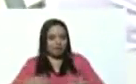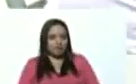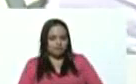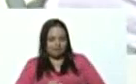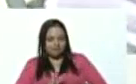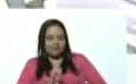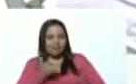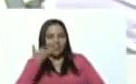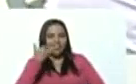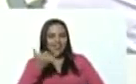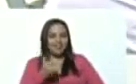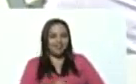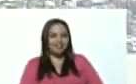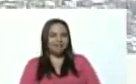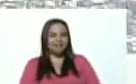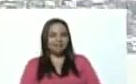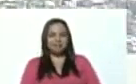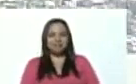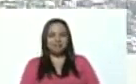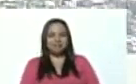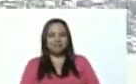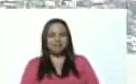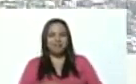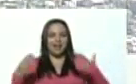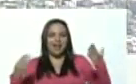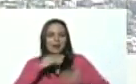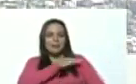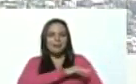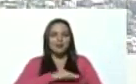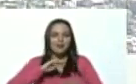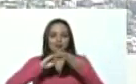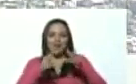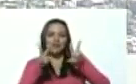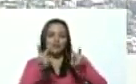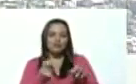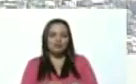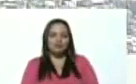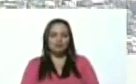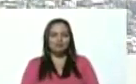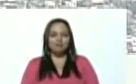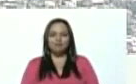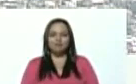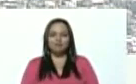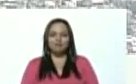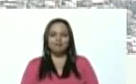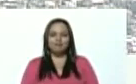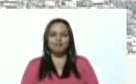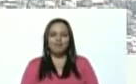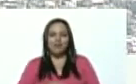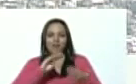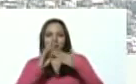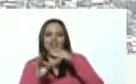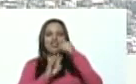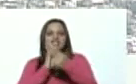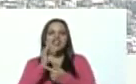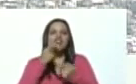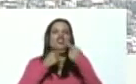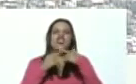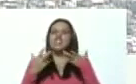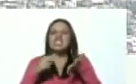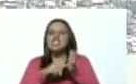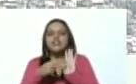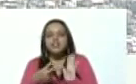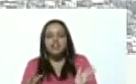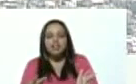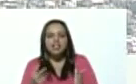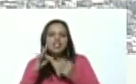Potro. Bueno, gran misión Barrio Nuevo y Barrio Tricolor. ¿Qué es Barrio Tricolor? La